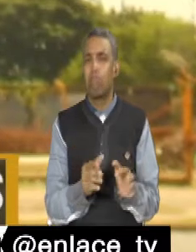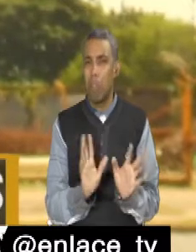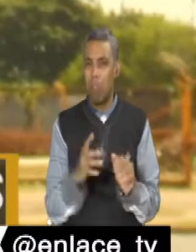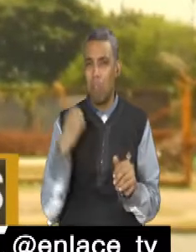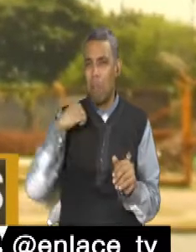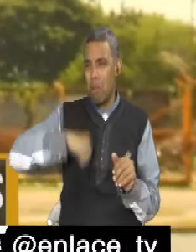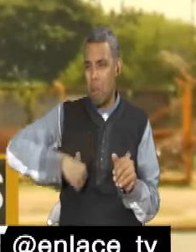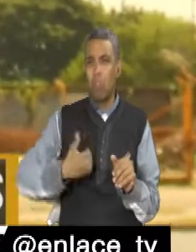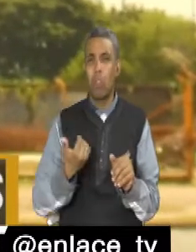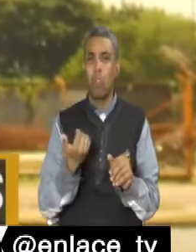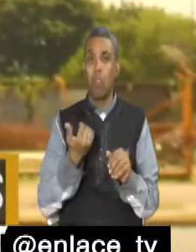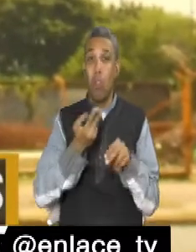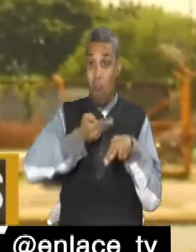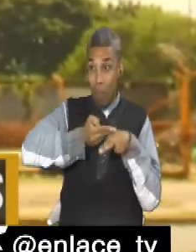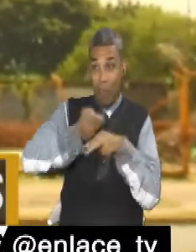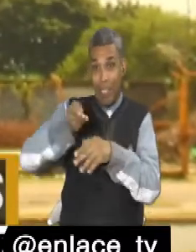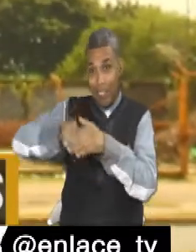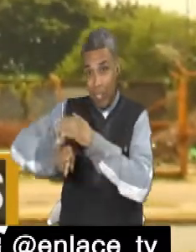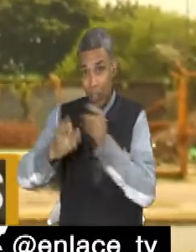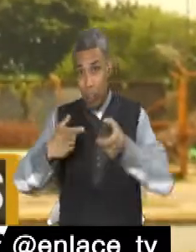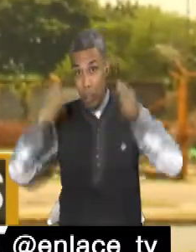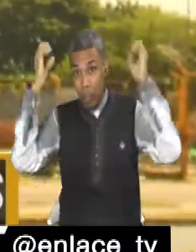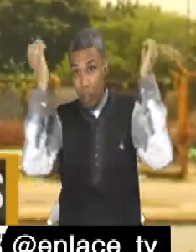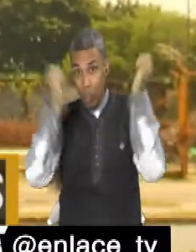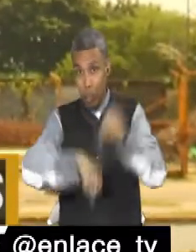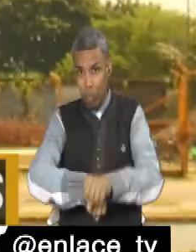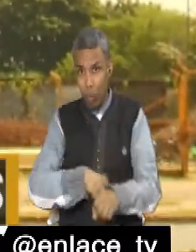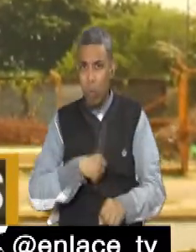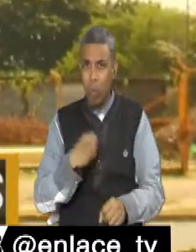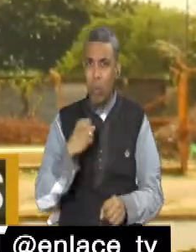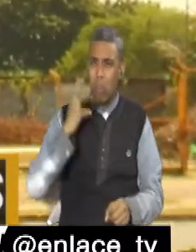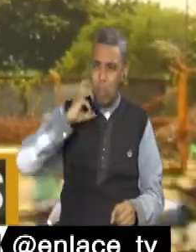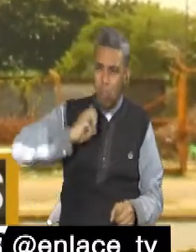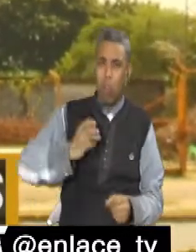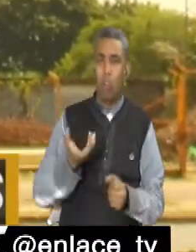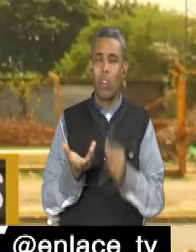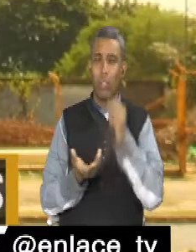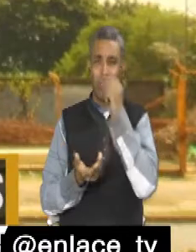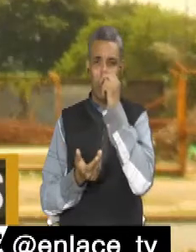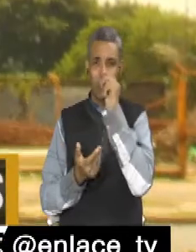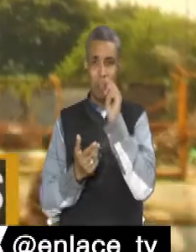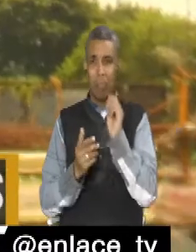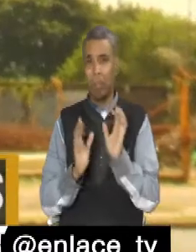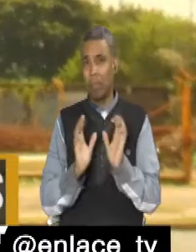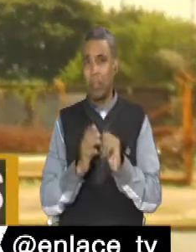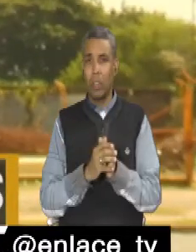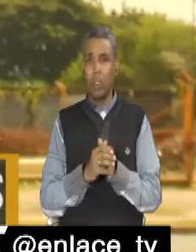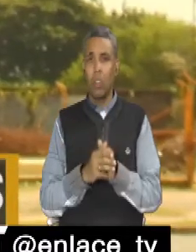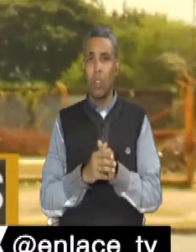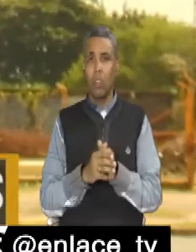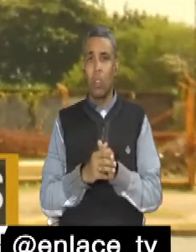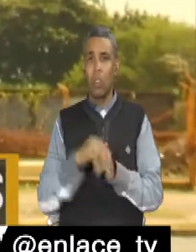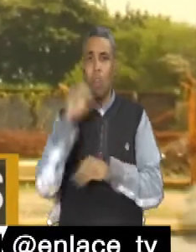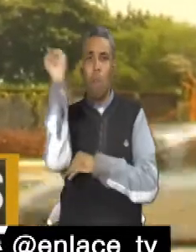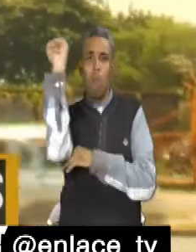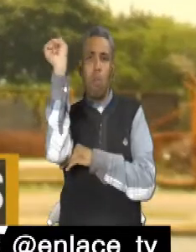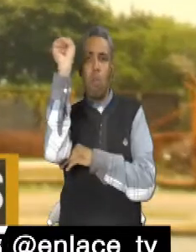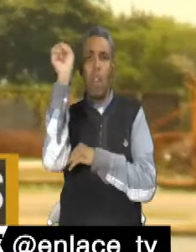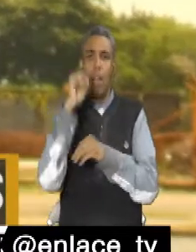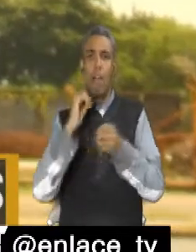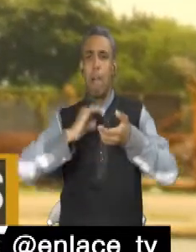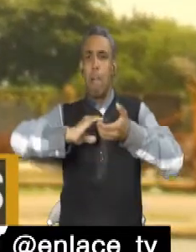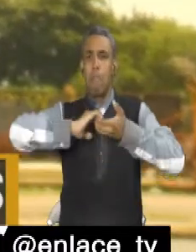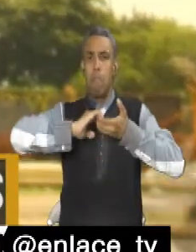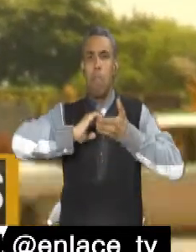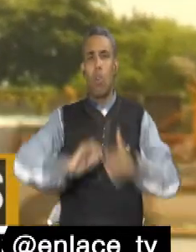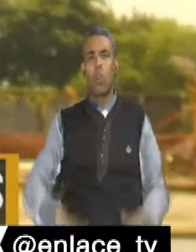a compañeros, ¿no? Cuando uno que es, por lo menos nosotros somos de parche que viajamos de mula, ¿no? Y por lo menos en mula a veces se nos suben